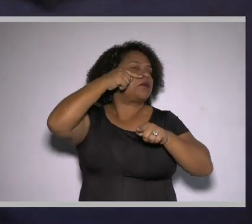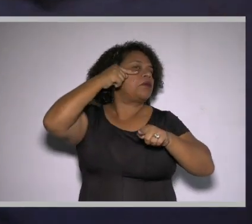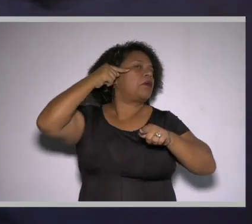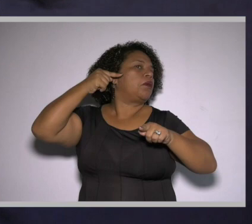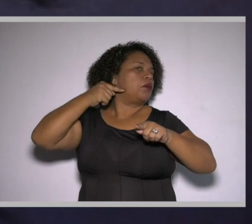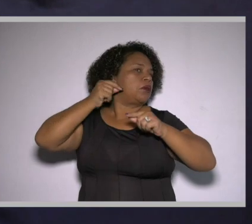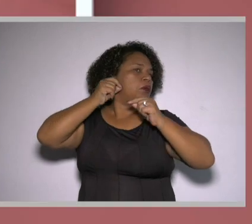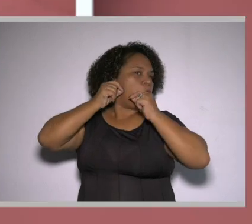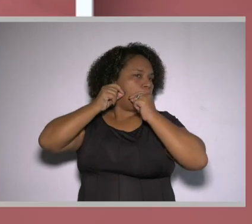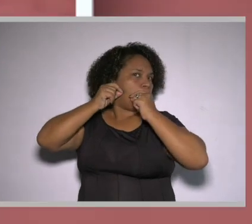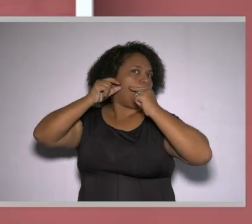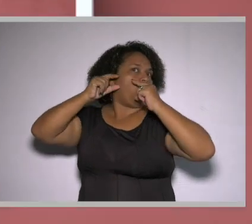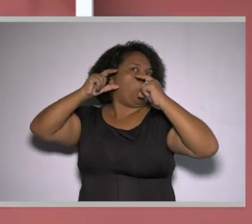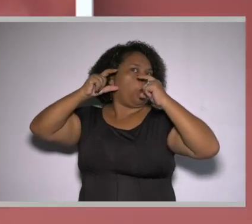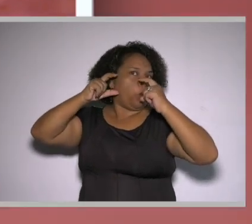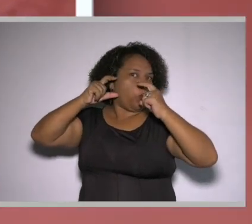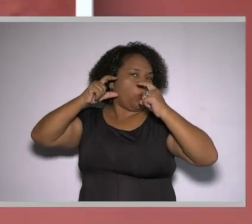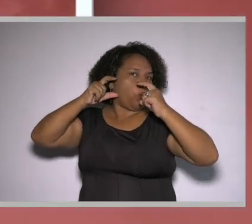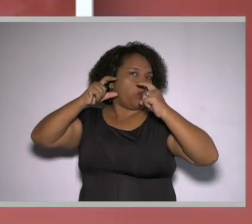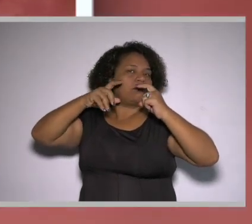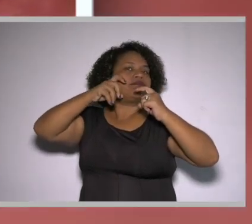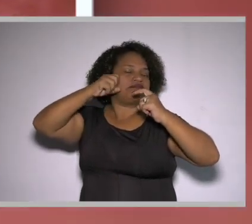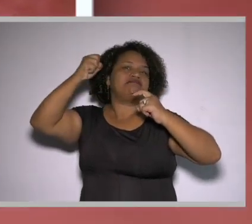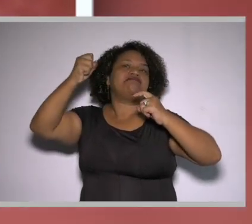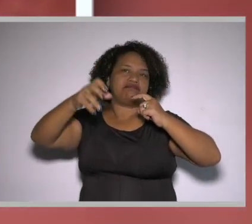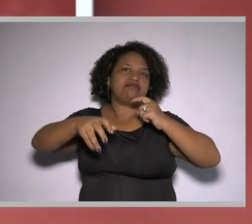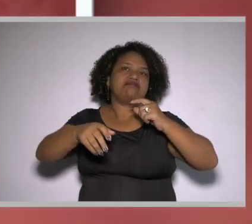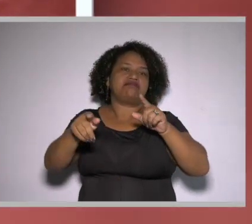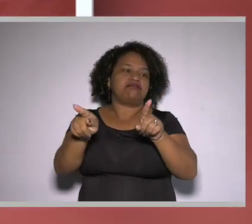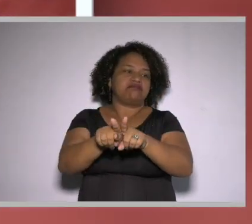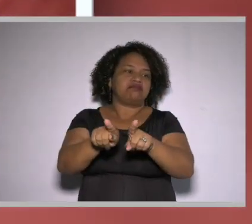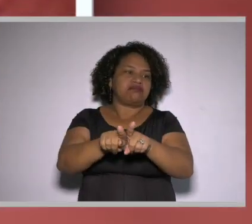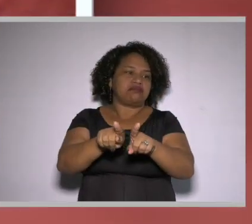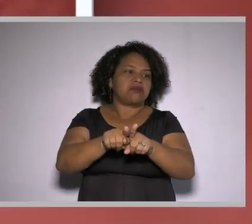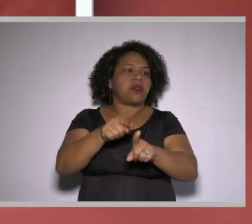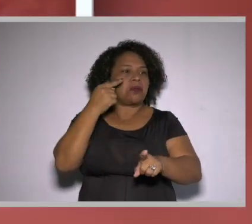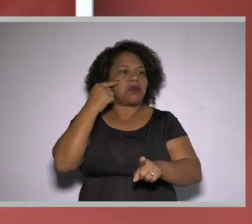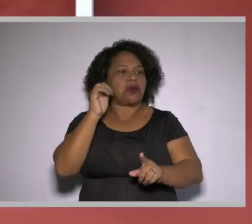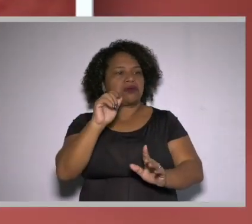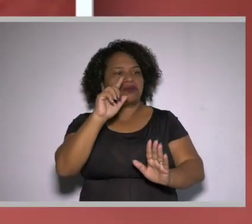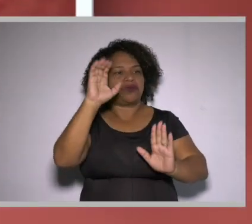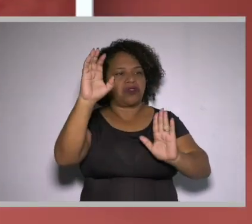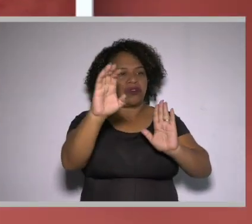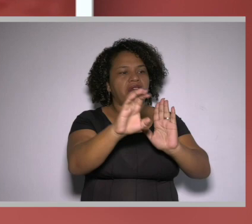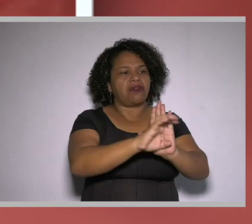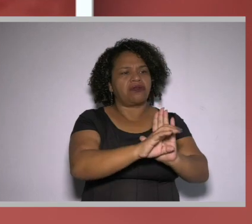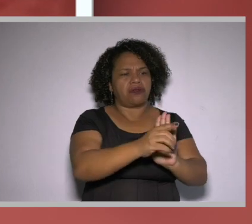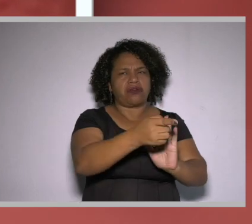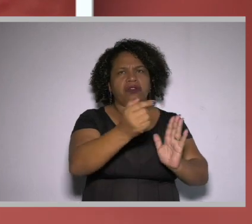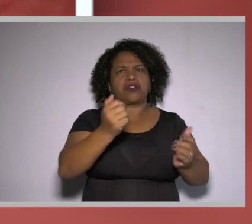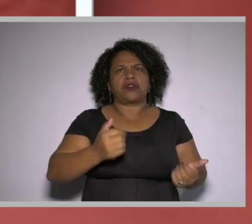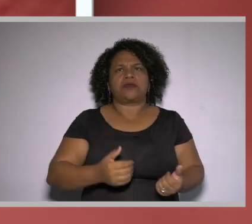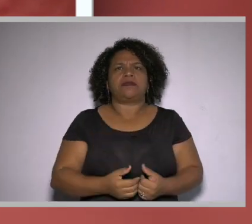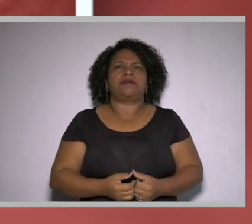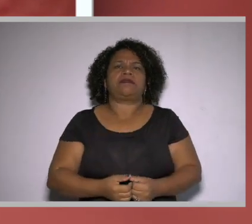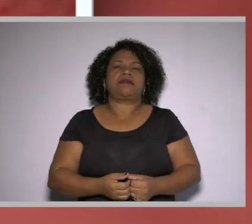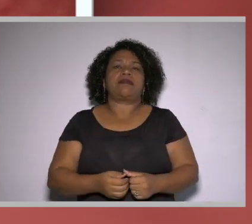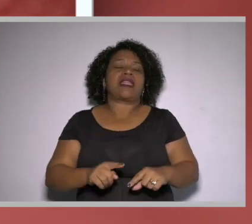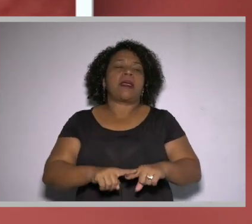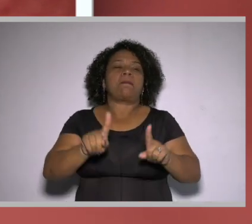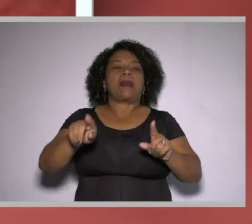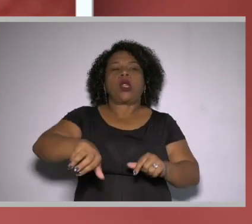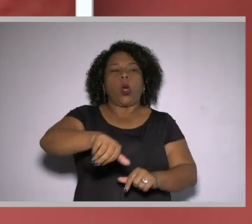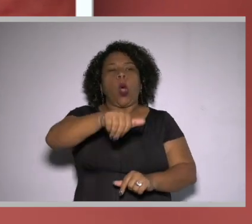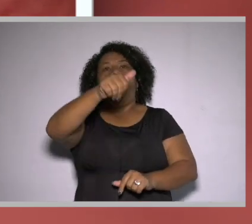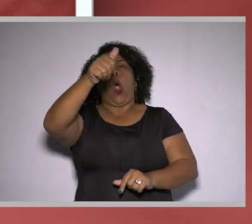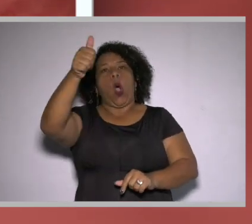decir que cuando están dormidos, ellos necesitan hacer ciertas pausas, como unos despertares rápidos, abruptos, porque necesitan